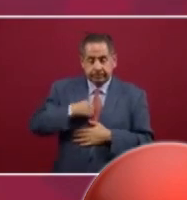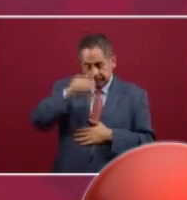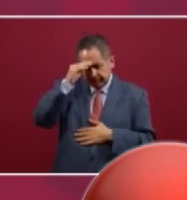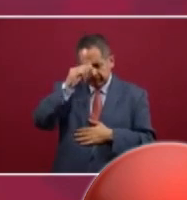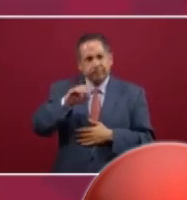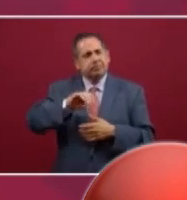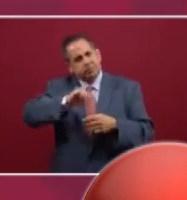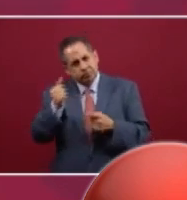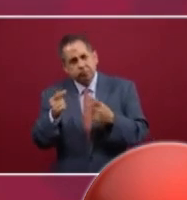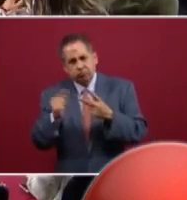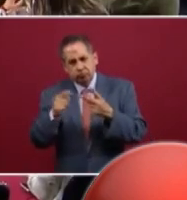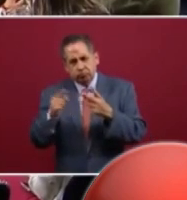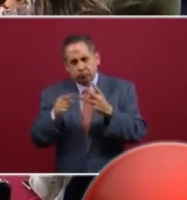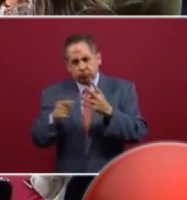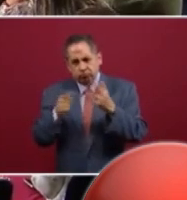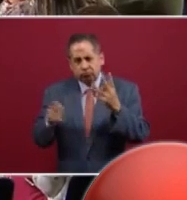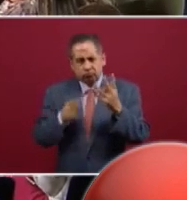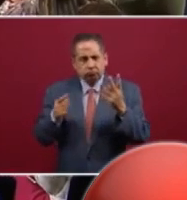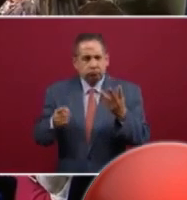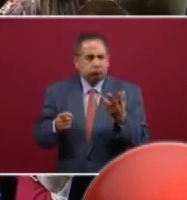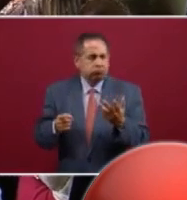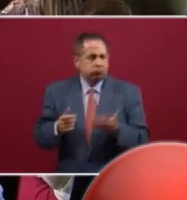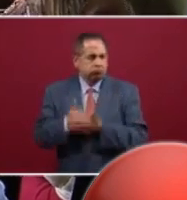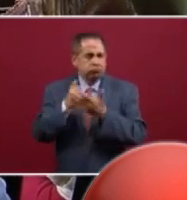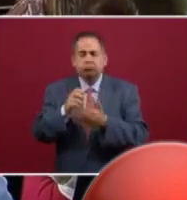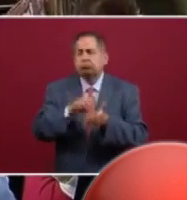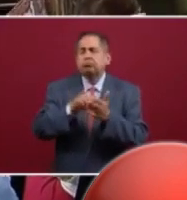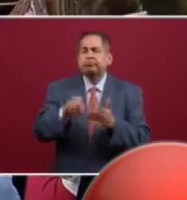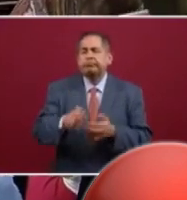otras acciones, por ejemplo,